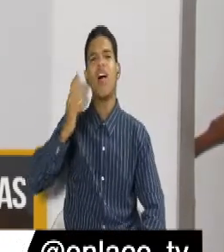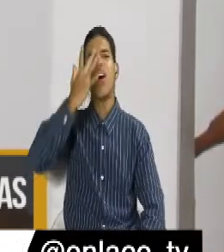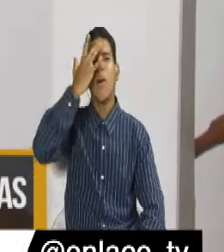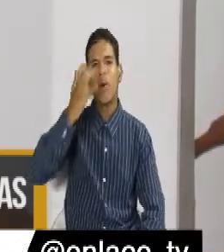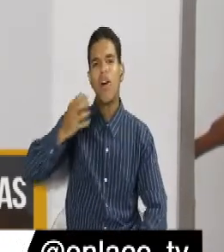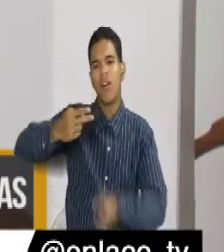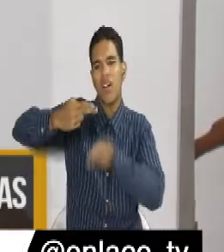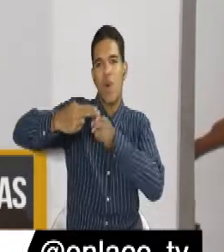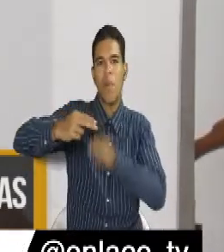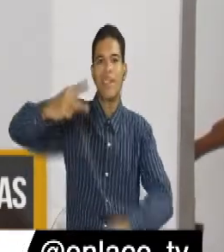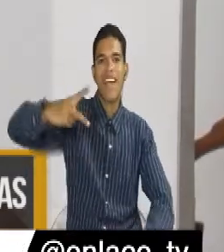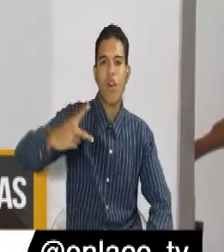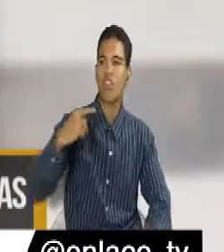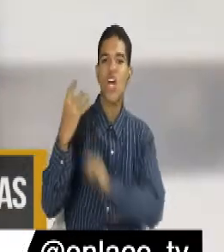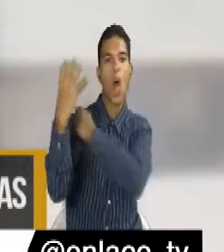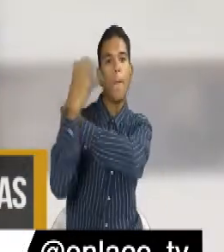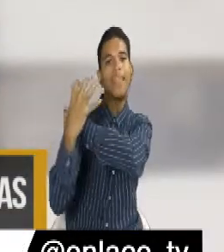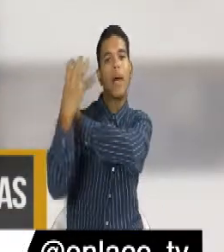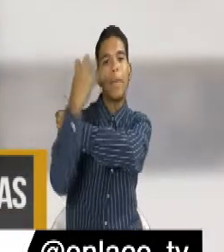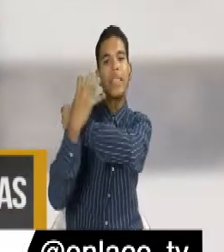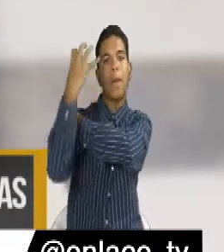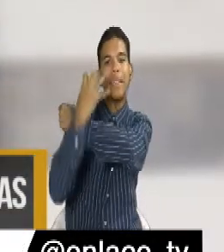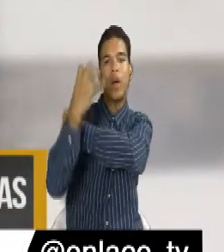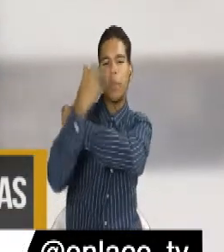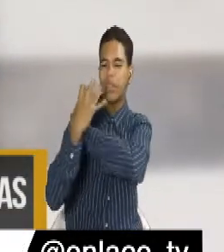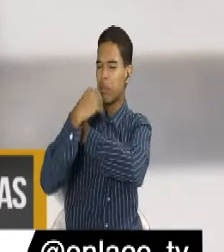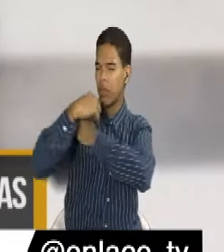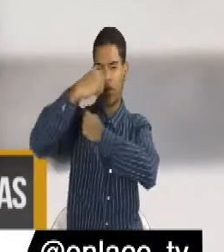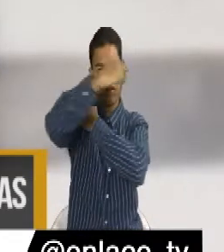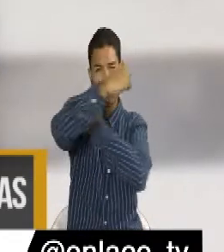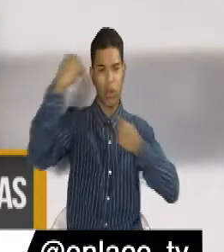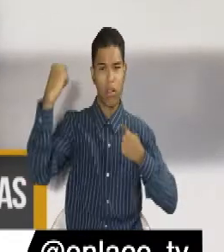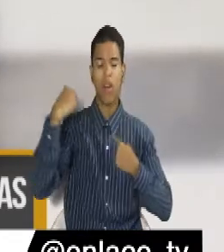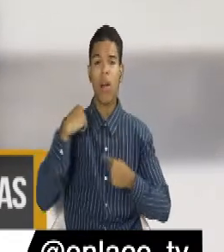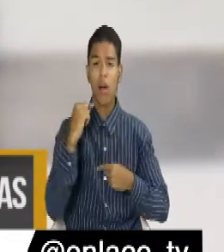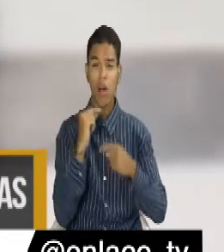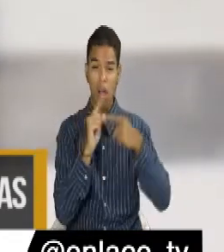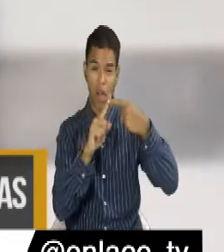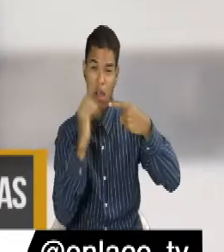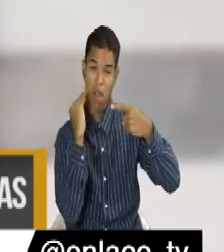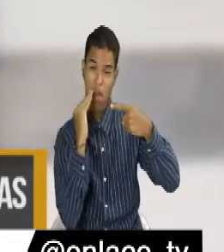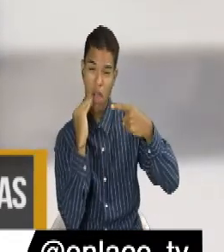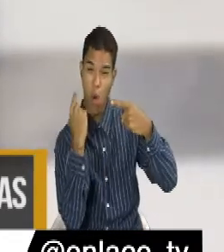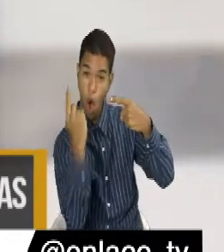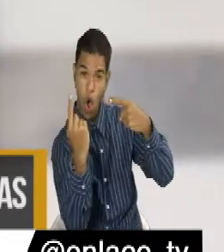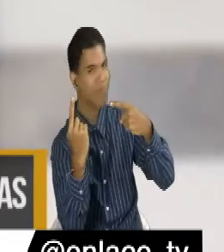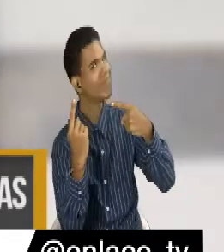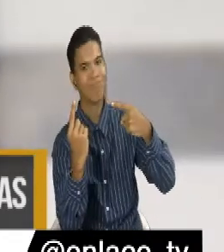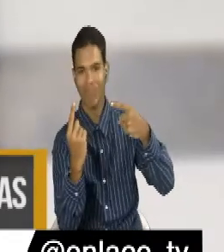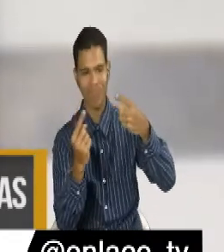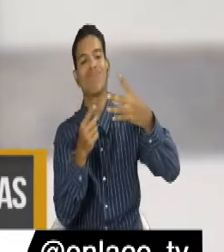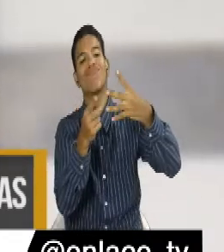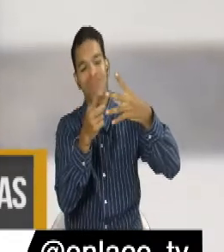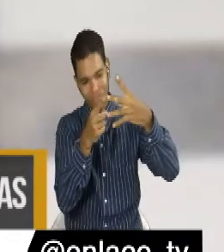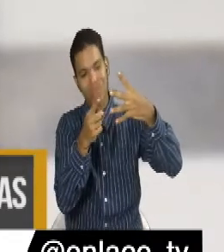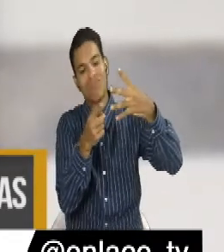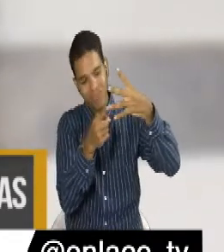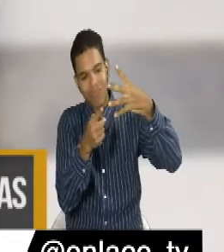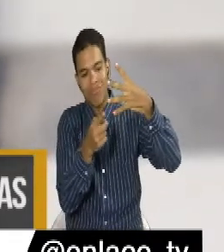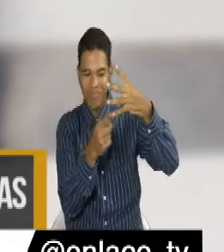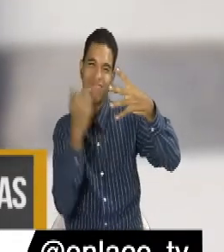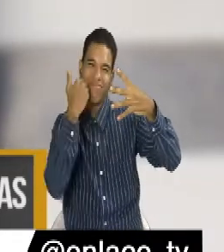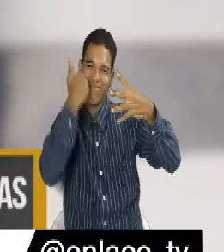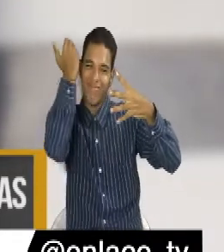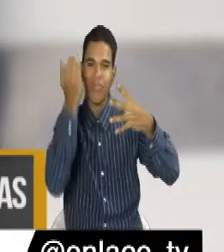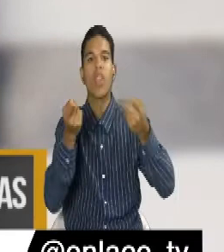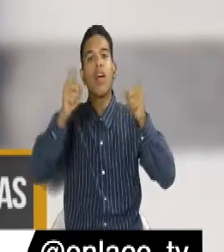mantiene un apoyo con la red familiar. Pero ese no fue el único caso registrado en la ciudad. 3 adultos también ingresaron al hospital por intento